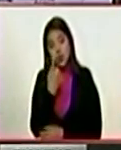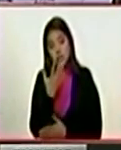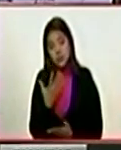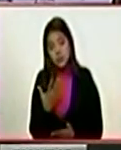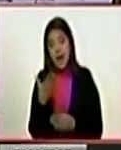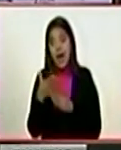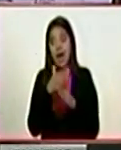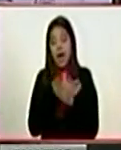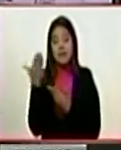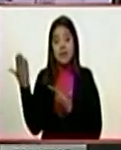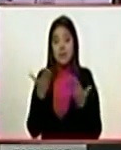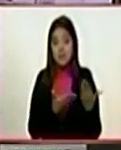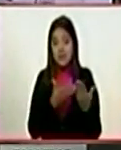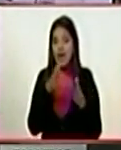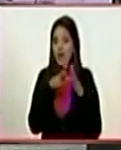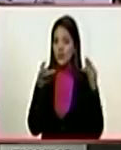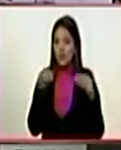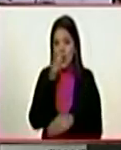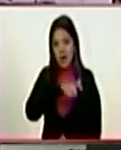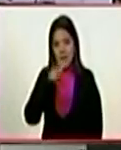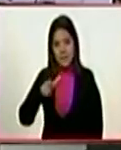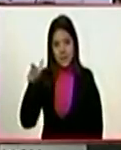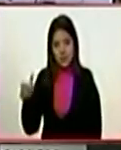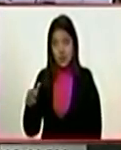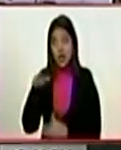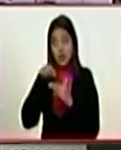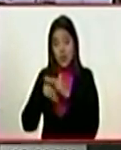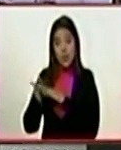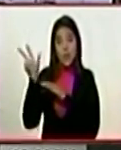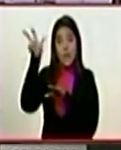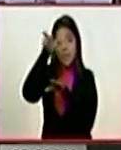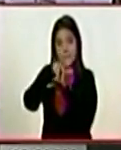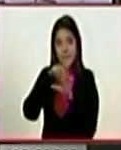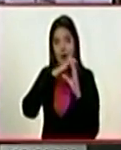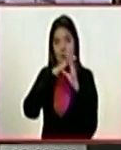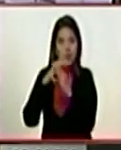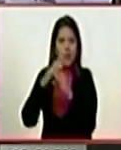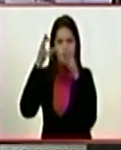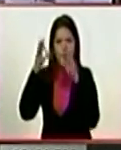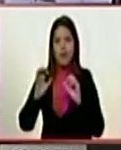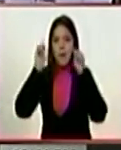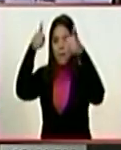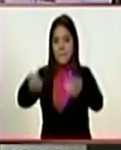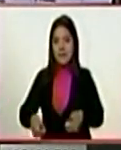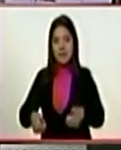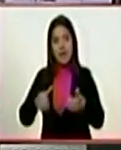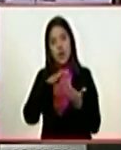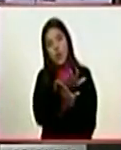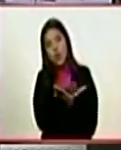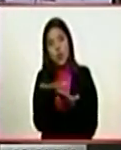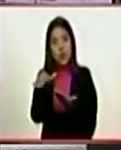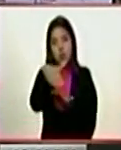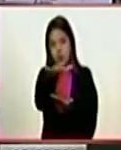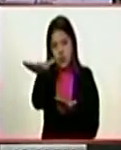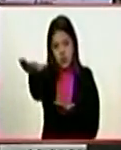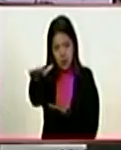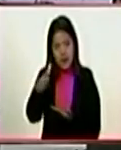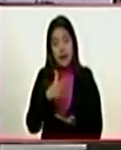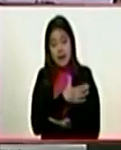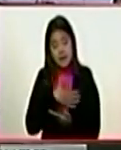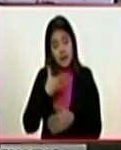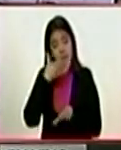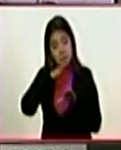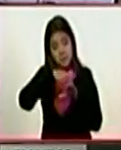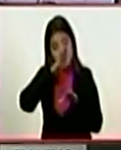antes de invitar a mis hermanos a que abordemos la unidad del Metrobús para formalmente iniciar el recorrido, quería